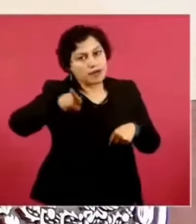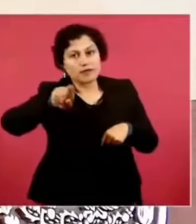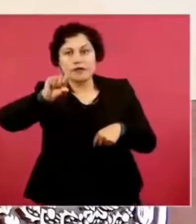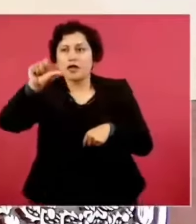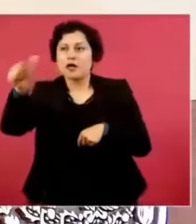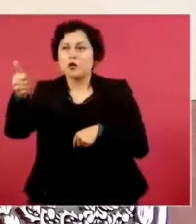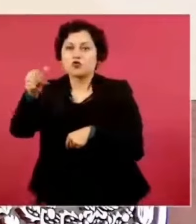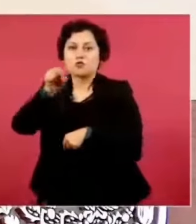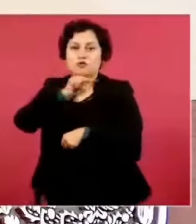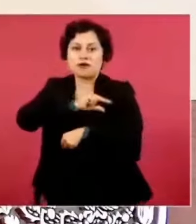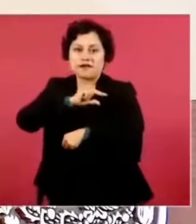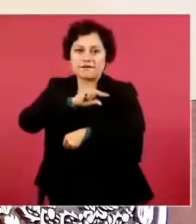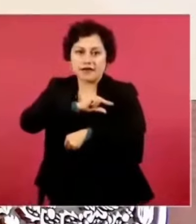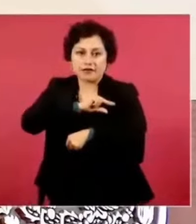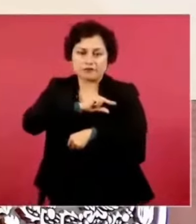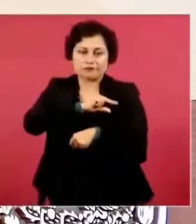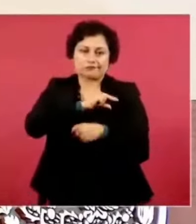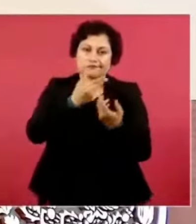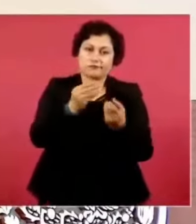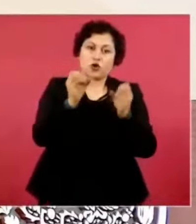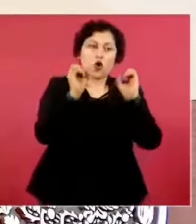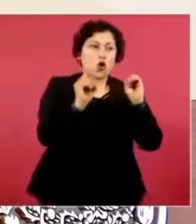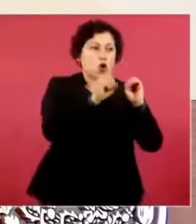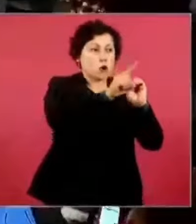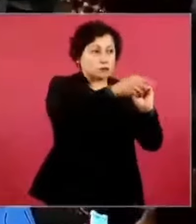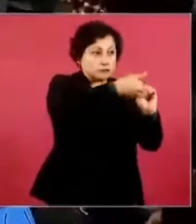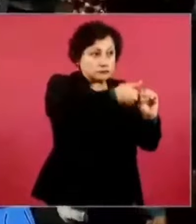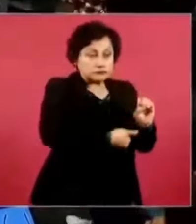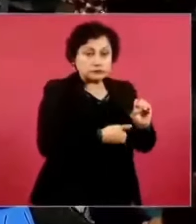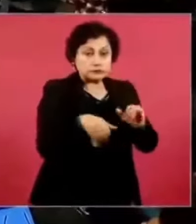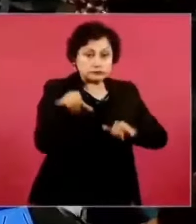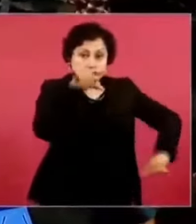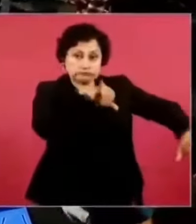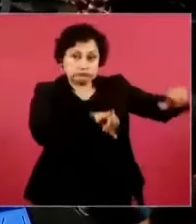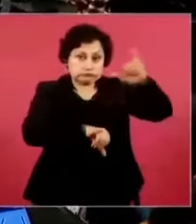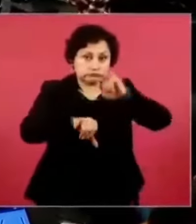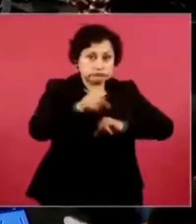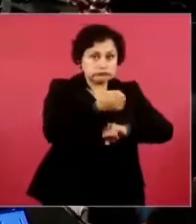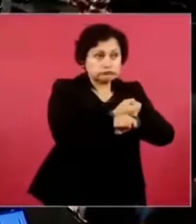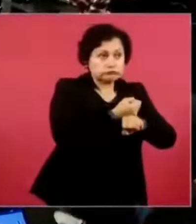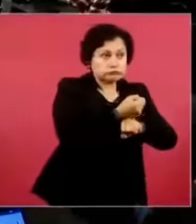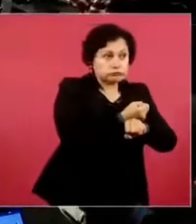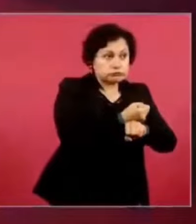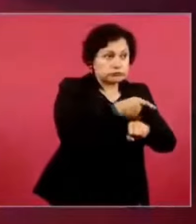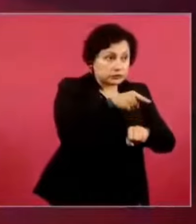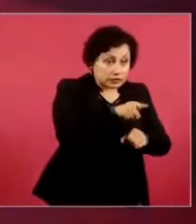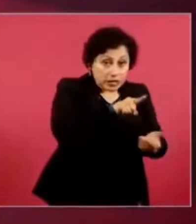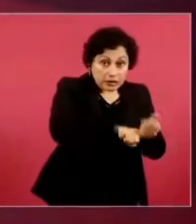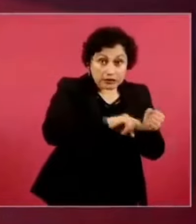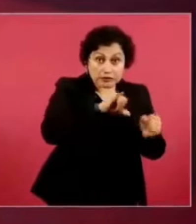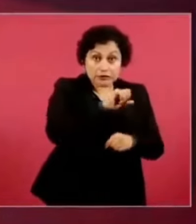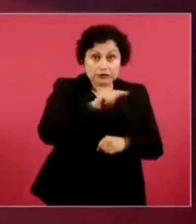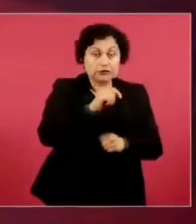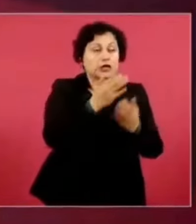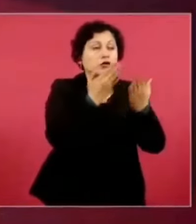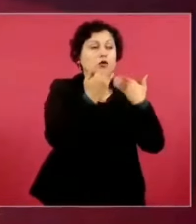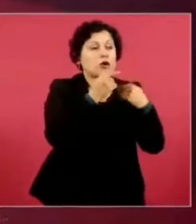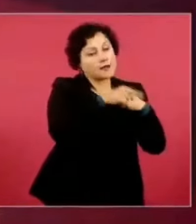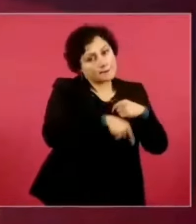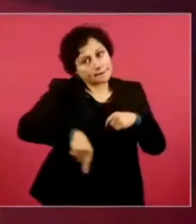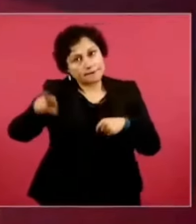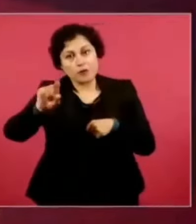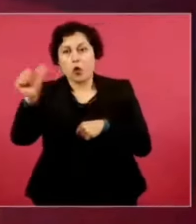Se trata de unos análisis y pues esos análisis la da un privado, no es el Issste. Si se